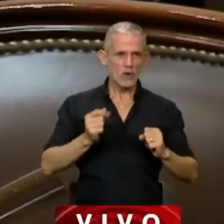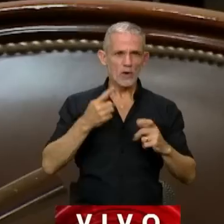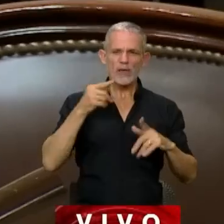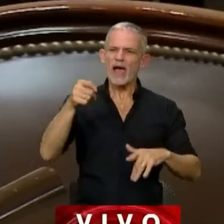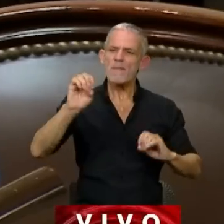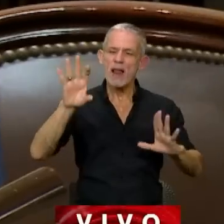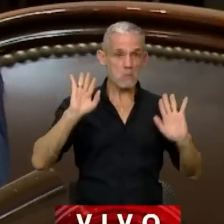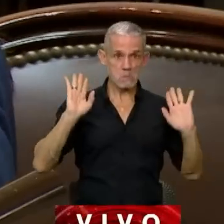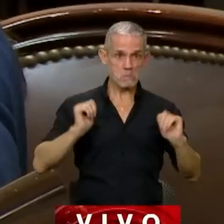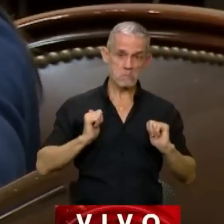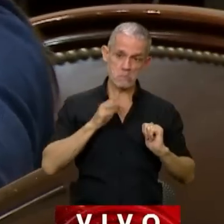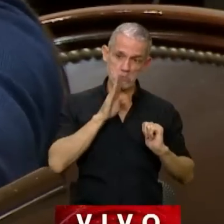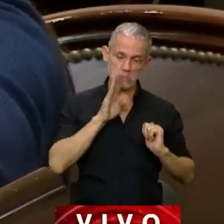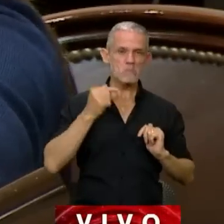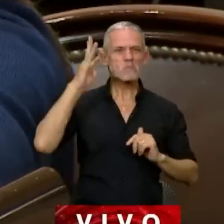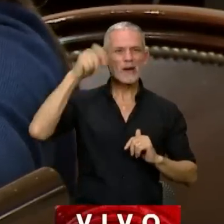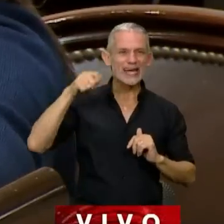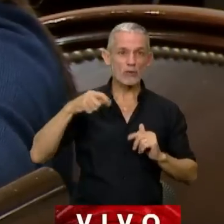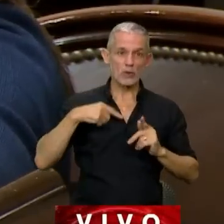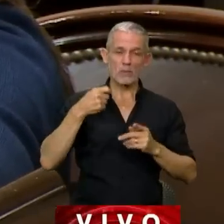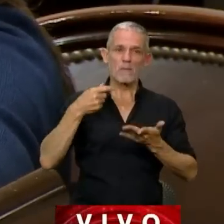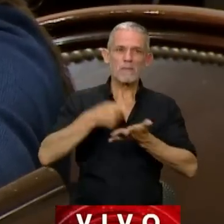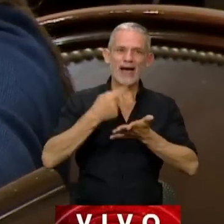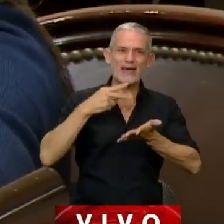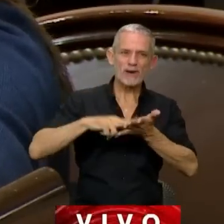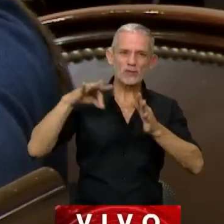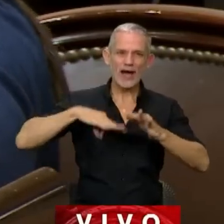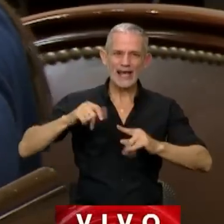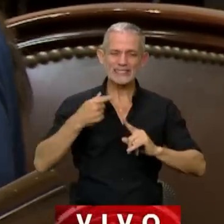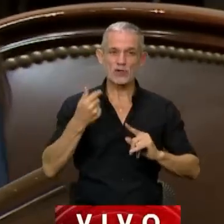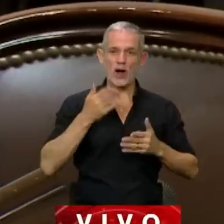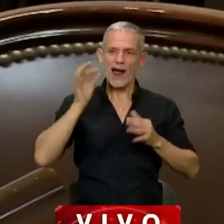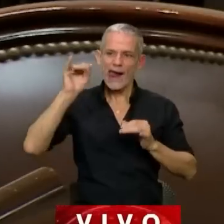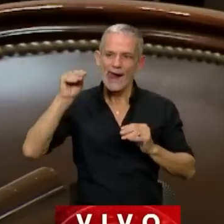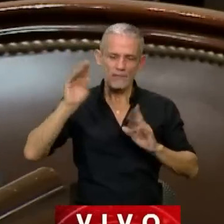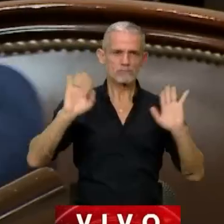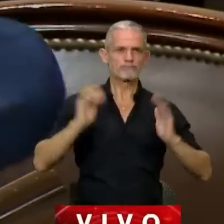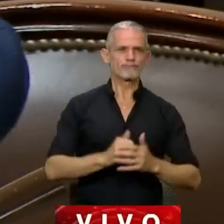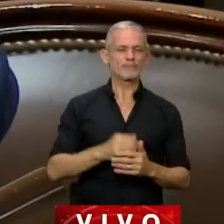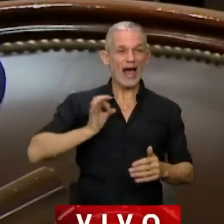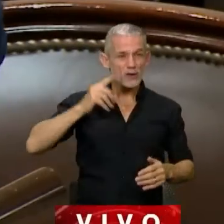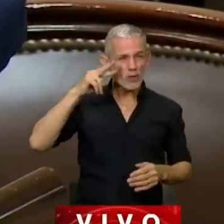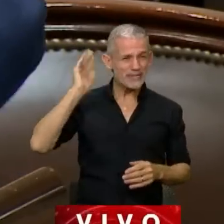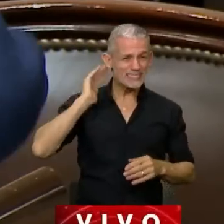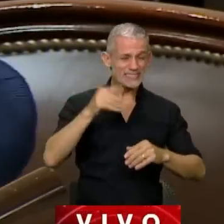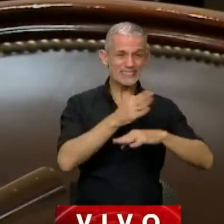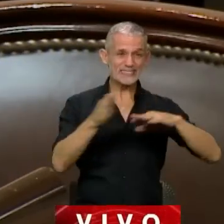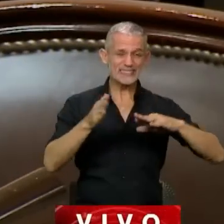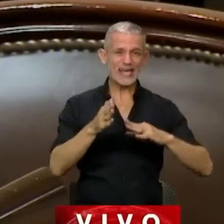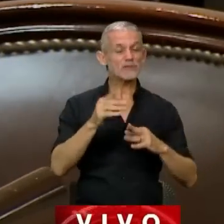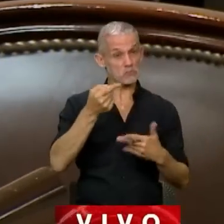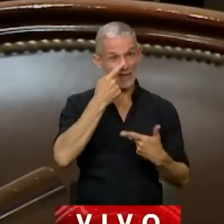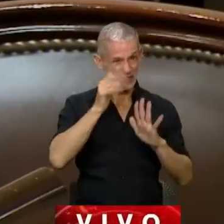con las posibilidades de que los jueces paguen ganancia. En 2016, señor presidente, ocurre algo